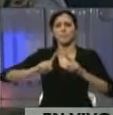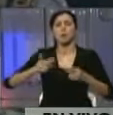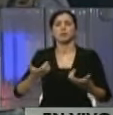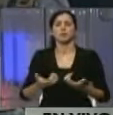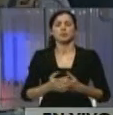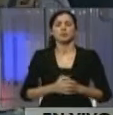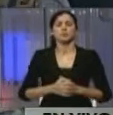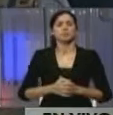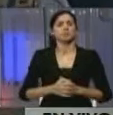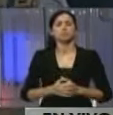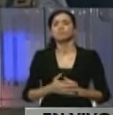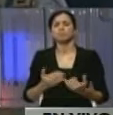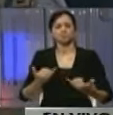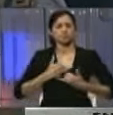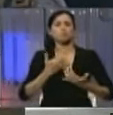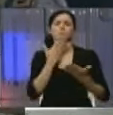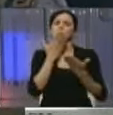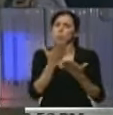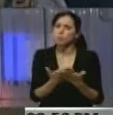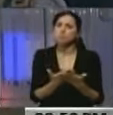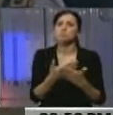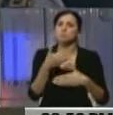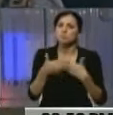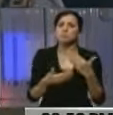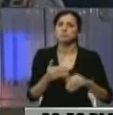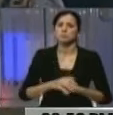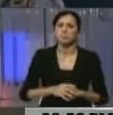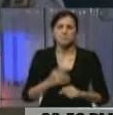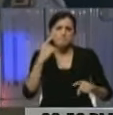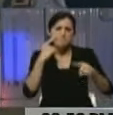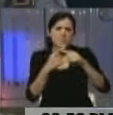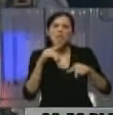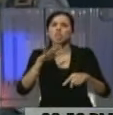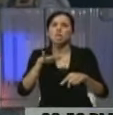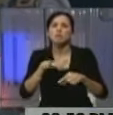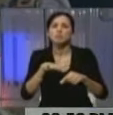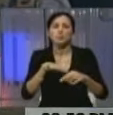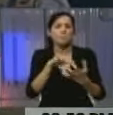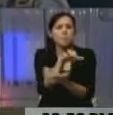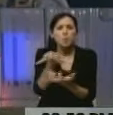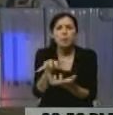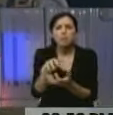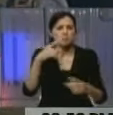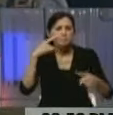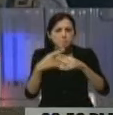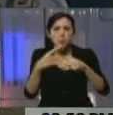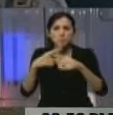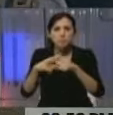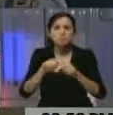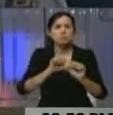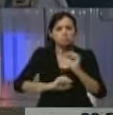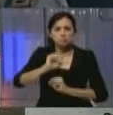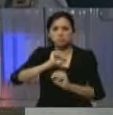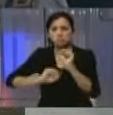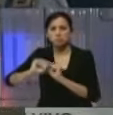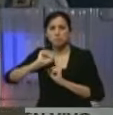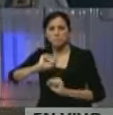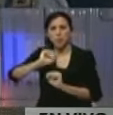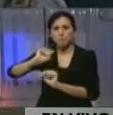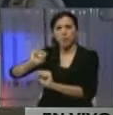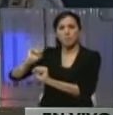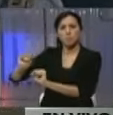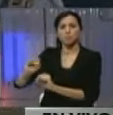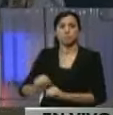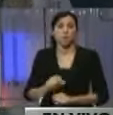propuesto ir dando con los nodos principales e ir enfrentando precisamente todo aquello